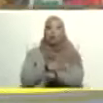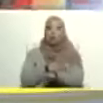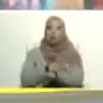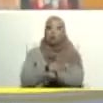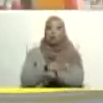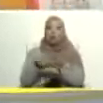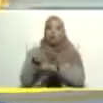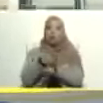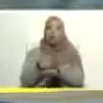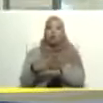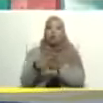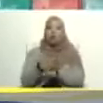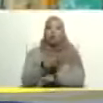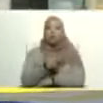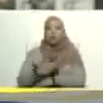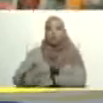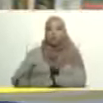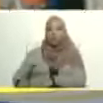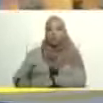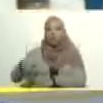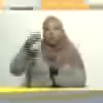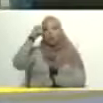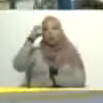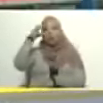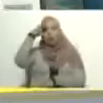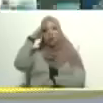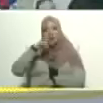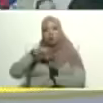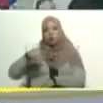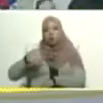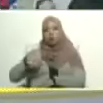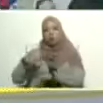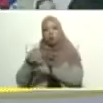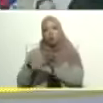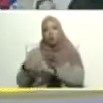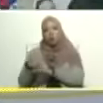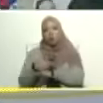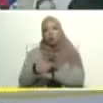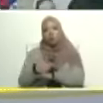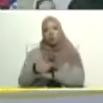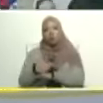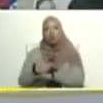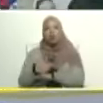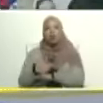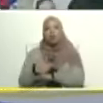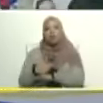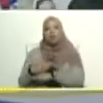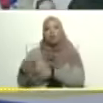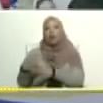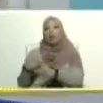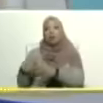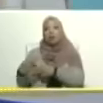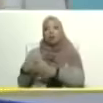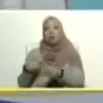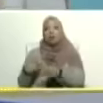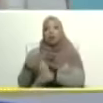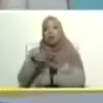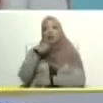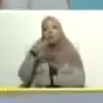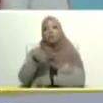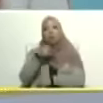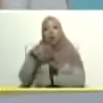su gobierno, presidente Petro, y nuestro gobierno restableciéramos oficialmente las relaciones